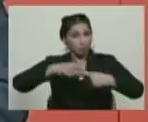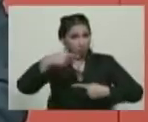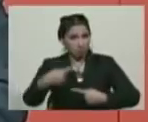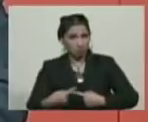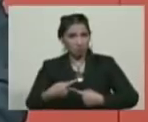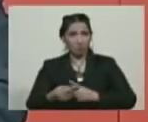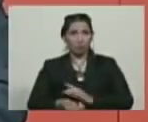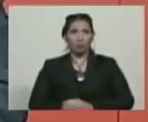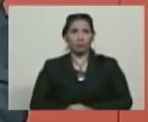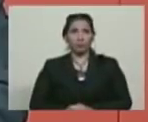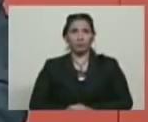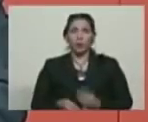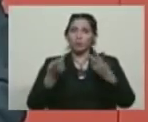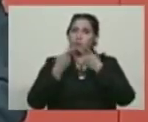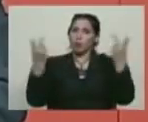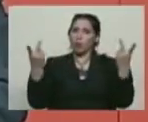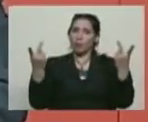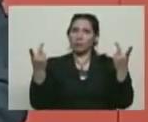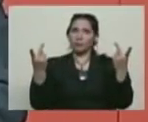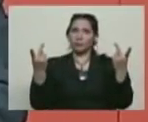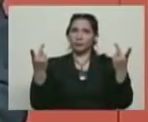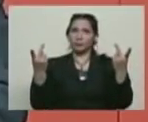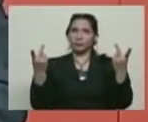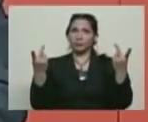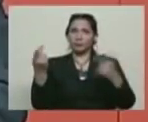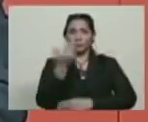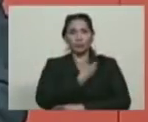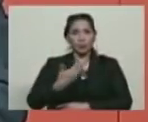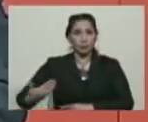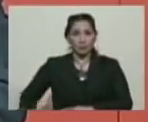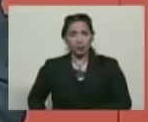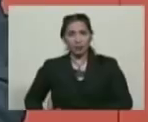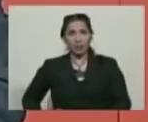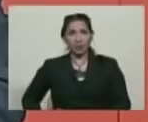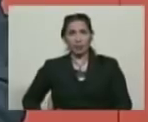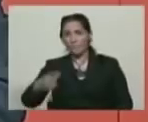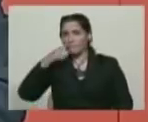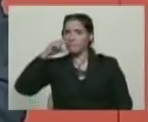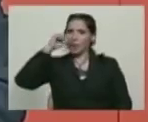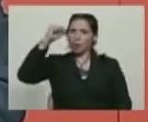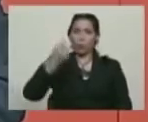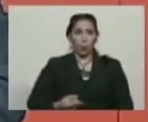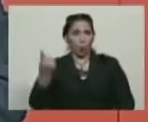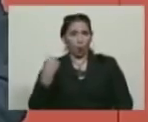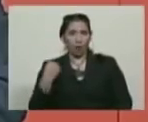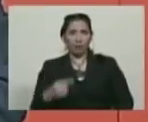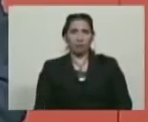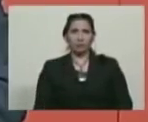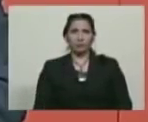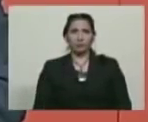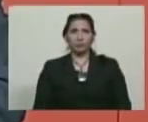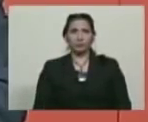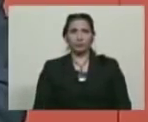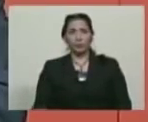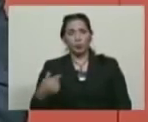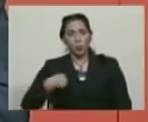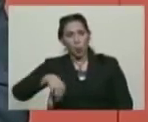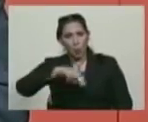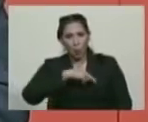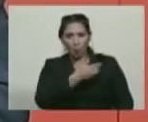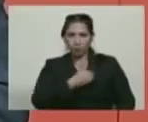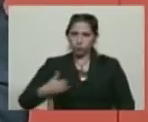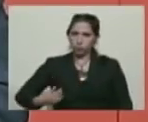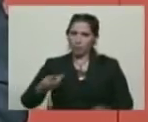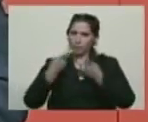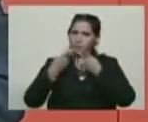de los anuncios del presidente de la república nicolás maduro el día de ayer queremos informar